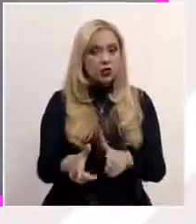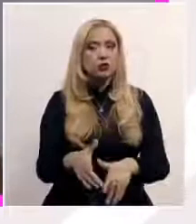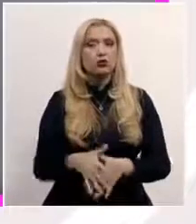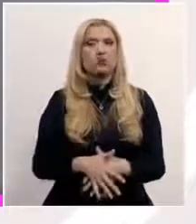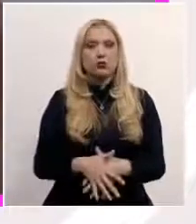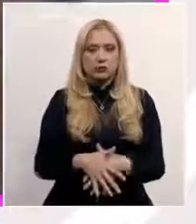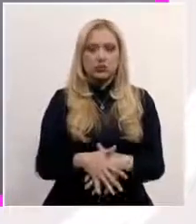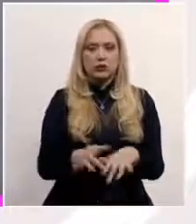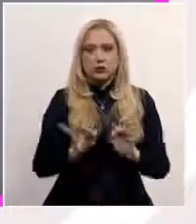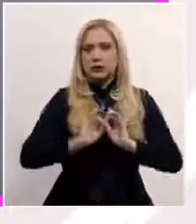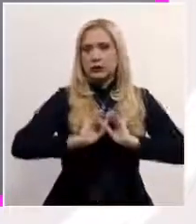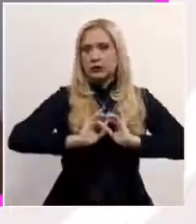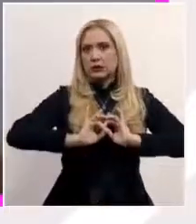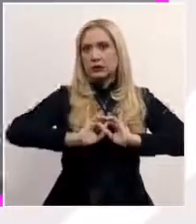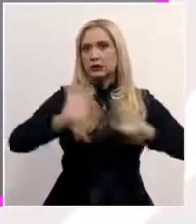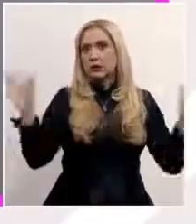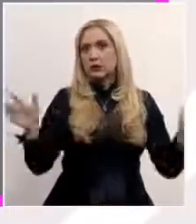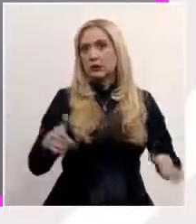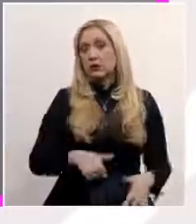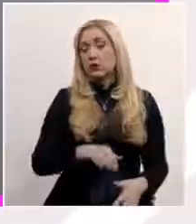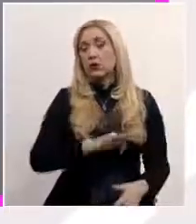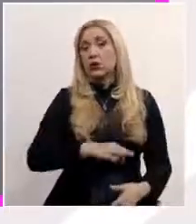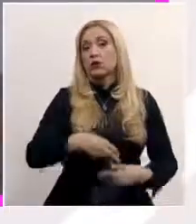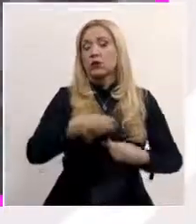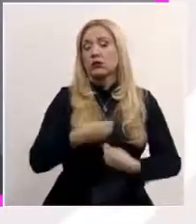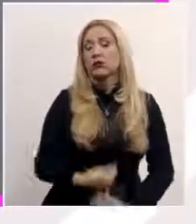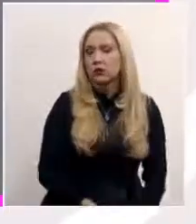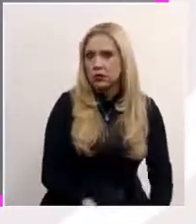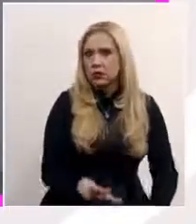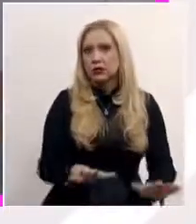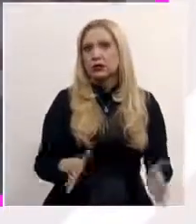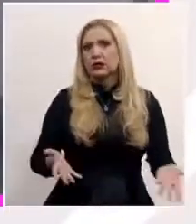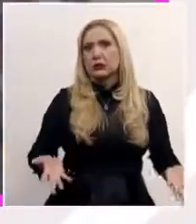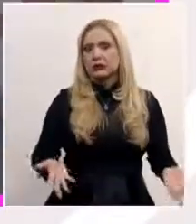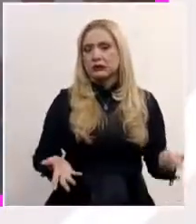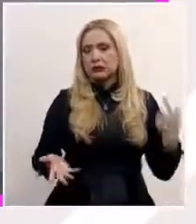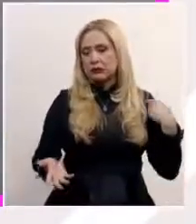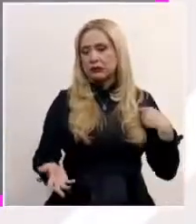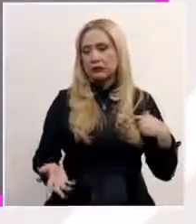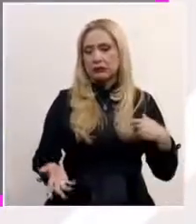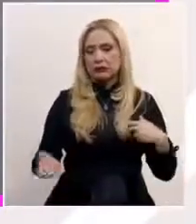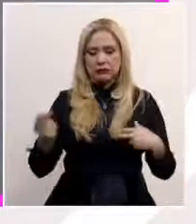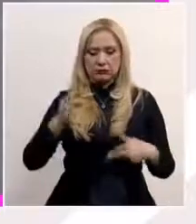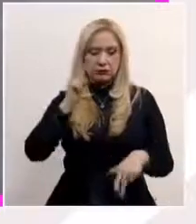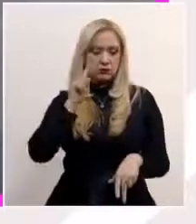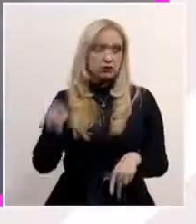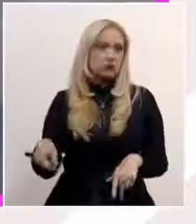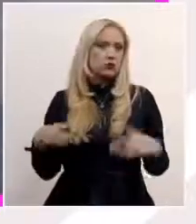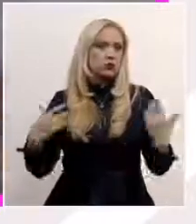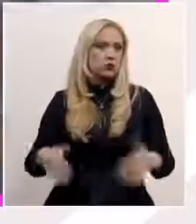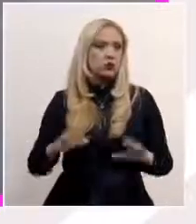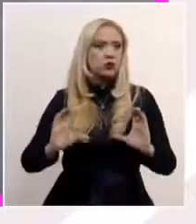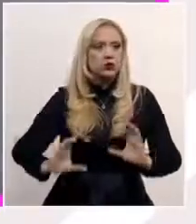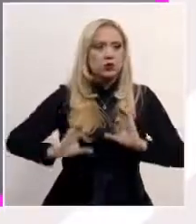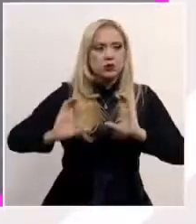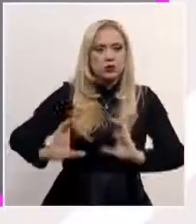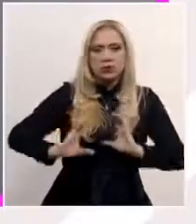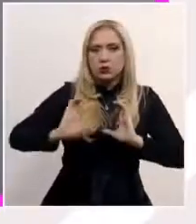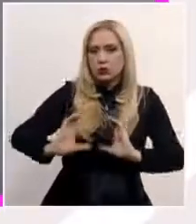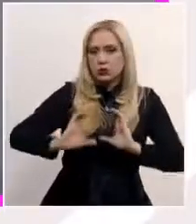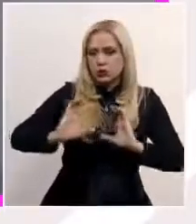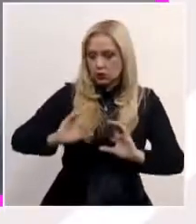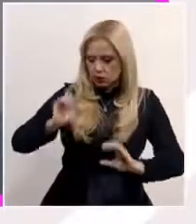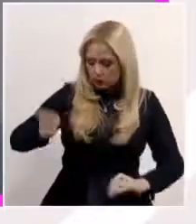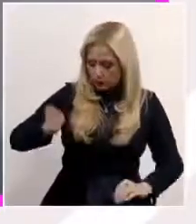alto riesgo porque esto también sucede y tenemos que estar dispuestos y entender que esto es lo que pasa y adaptarnos a